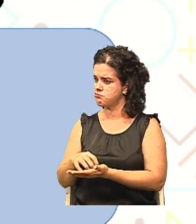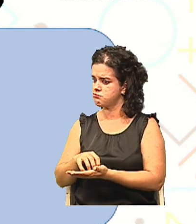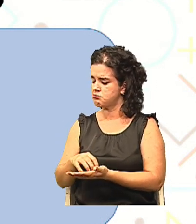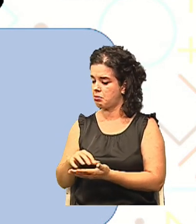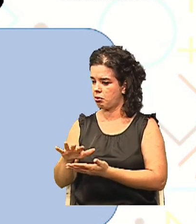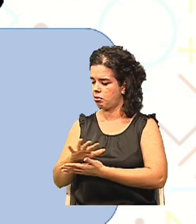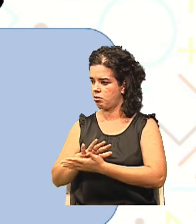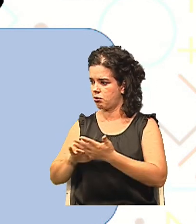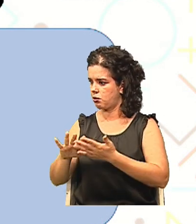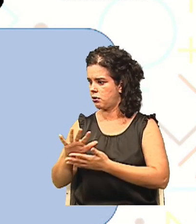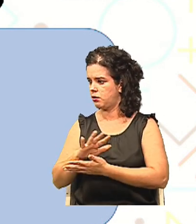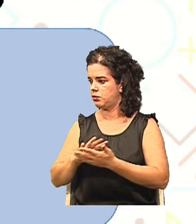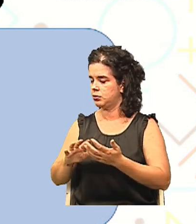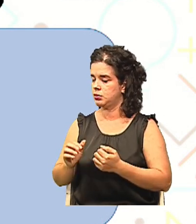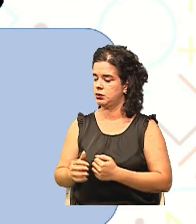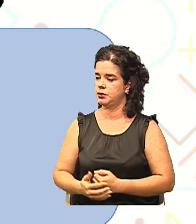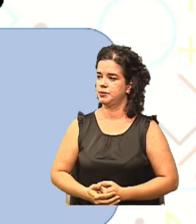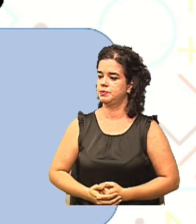duda.